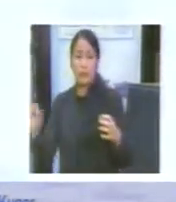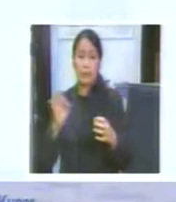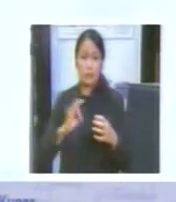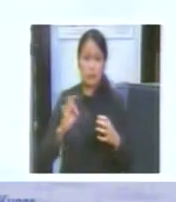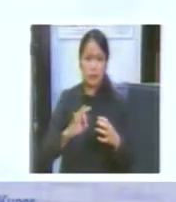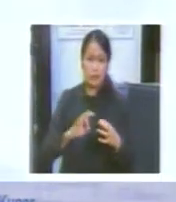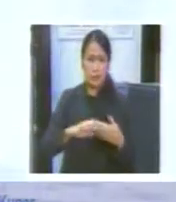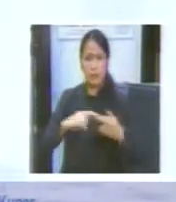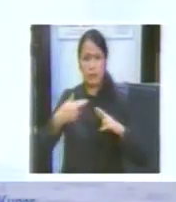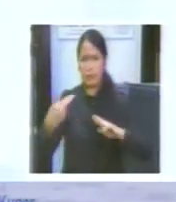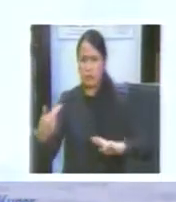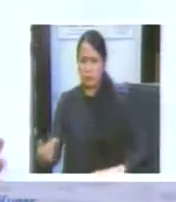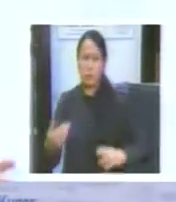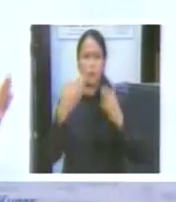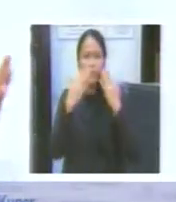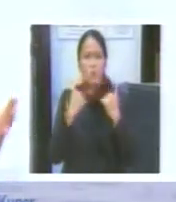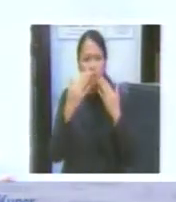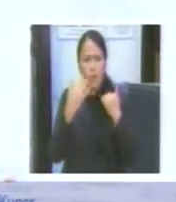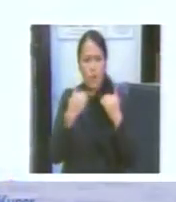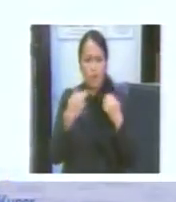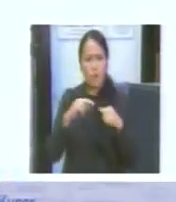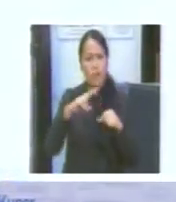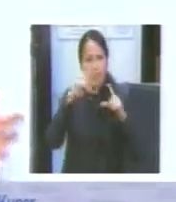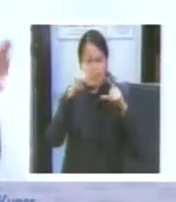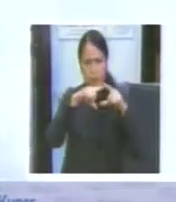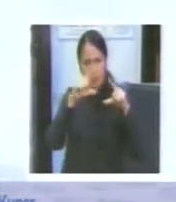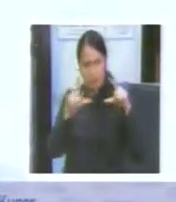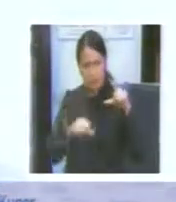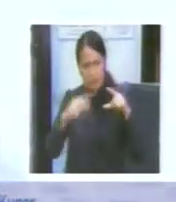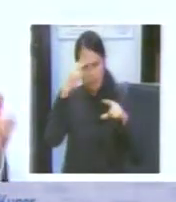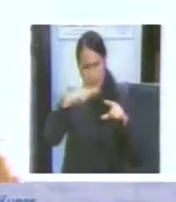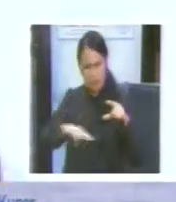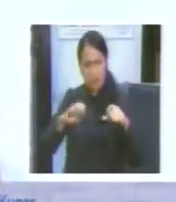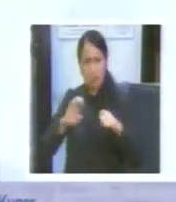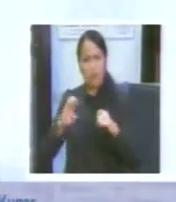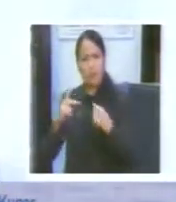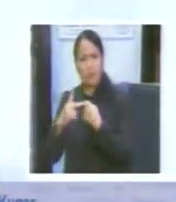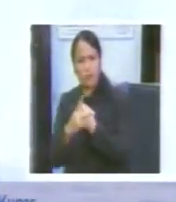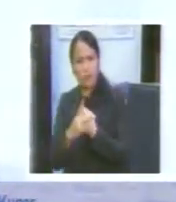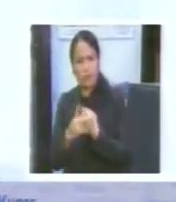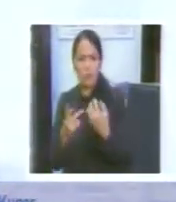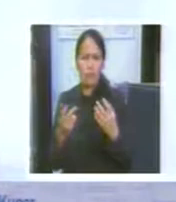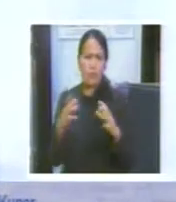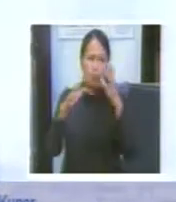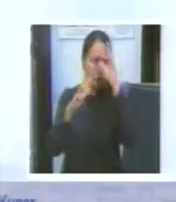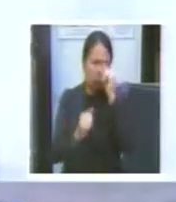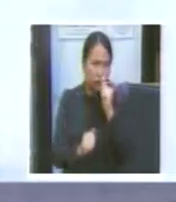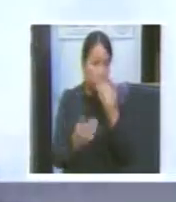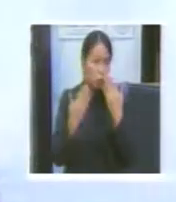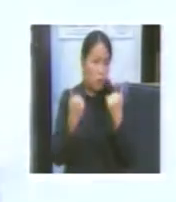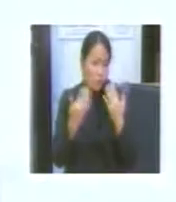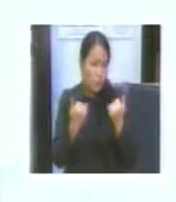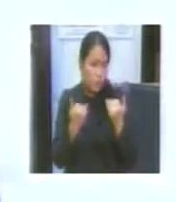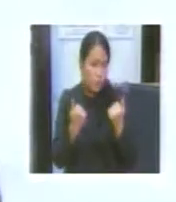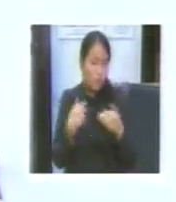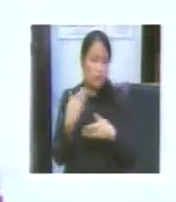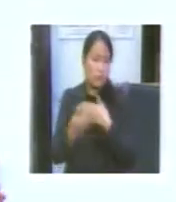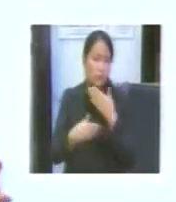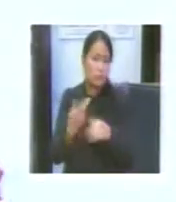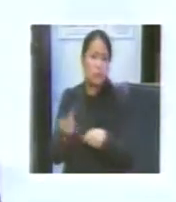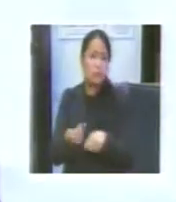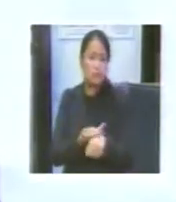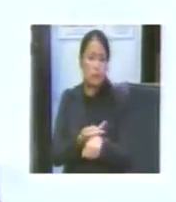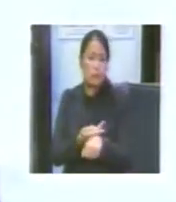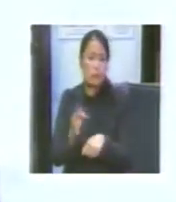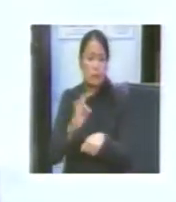instrumento diplomático que México y Europa pusieran en marcha, se corría el riesgo de que la